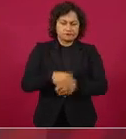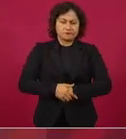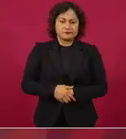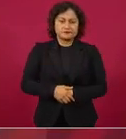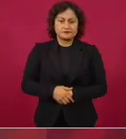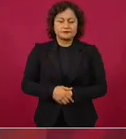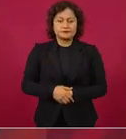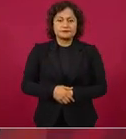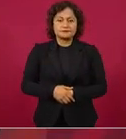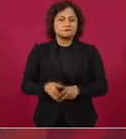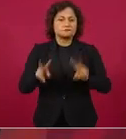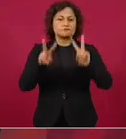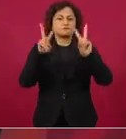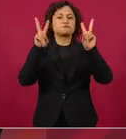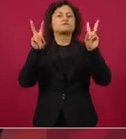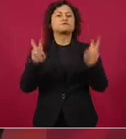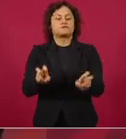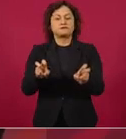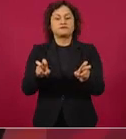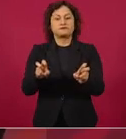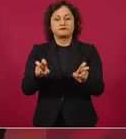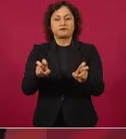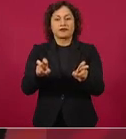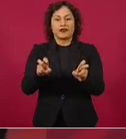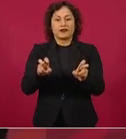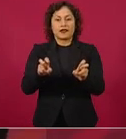es el de Tiempos de Zopilotes.